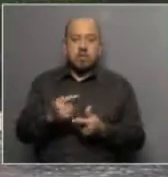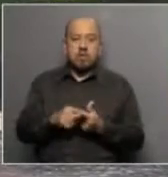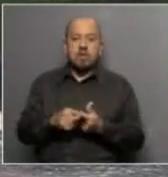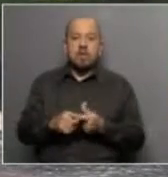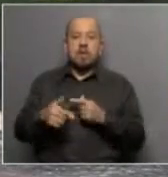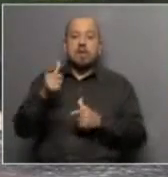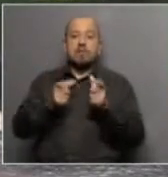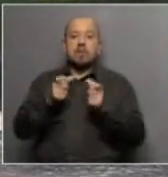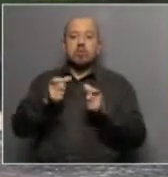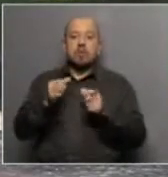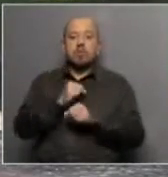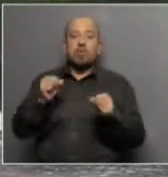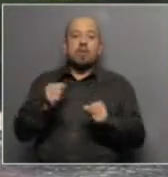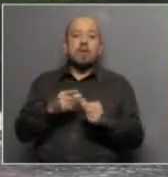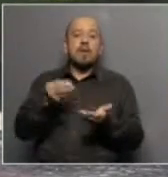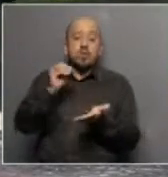distintas expectativas a la cooperativa.